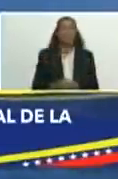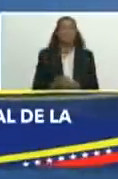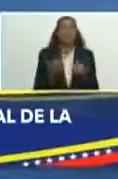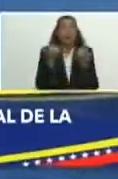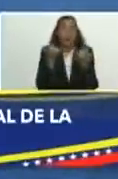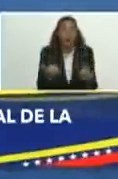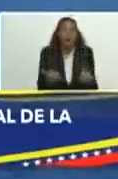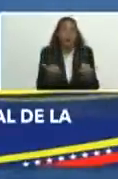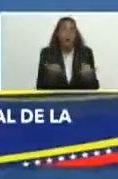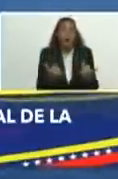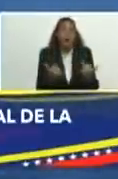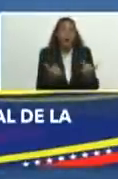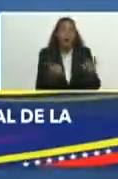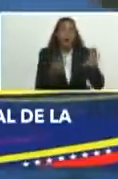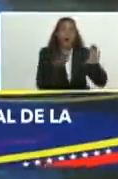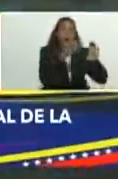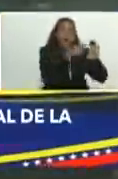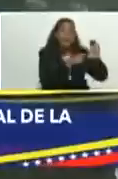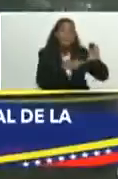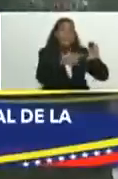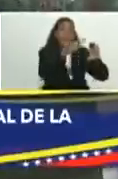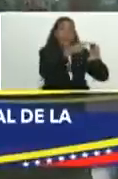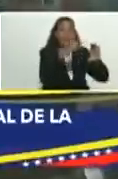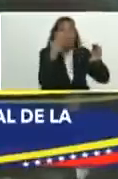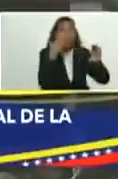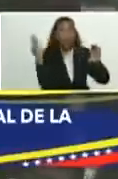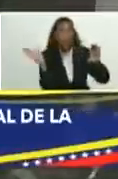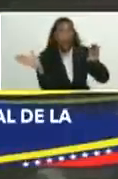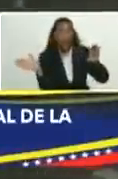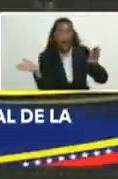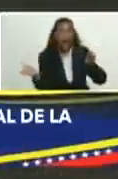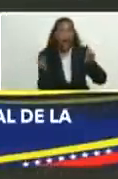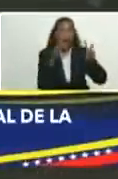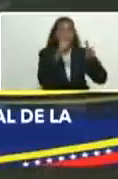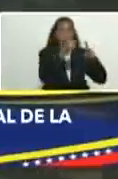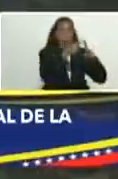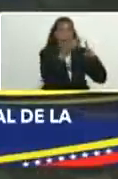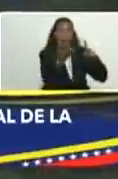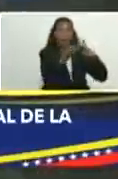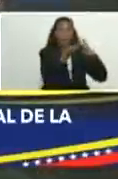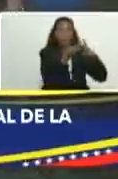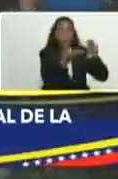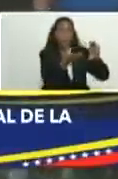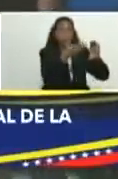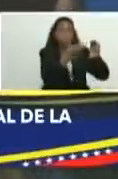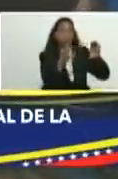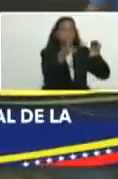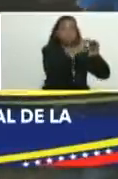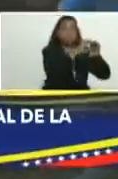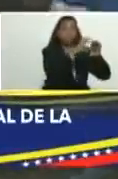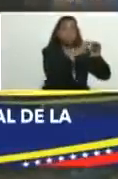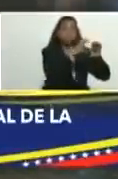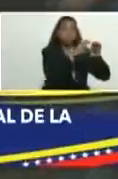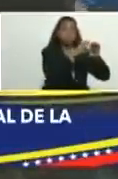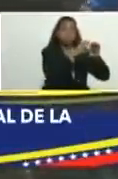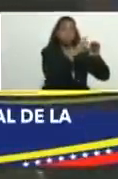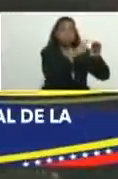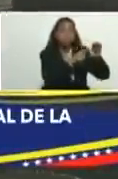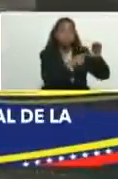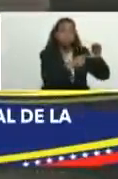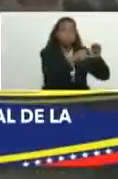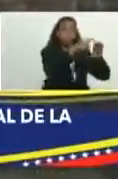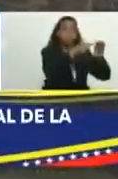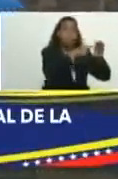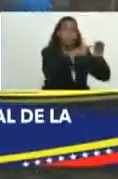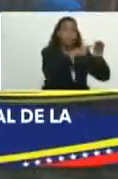Esta es la parte del breque. Correcto. De lo que vio allá, aquí comienzan a armarlo. Entonces, aquí tenemos el breque que vimos en la